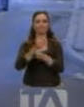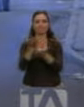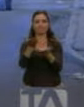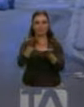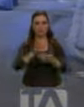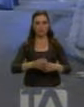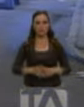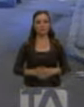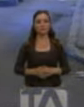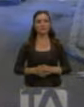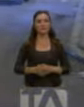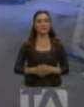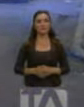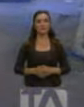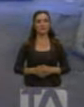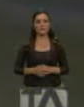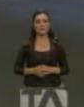sucede.